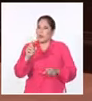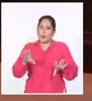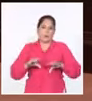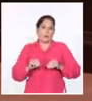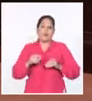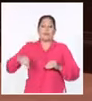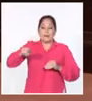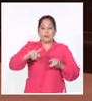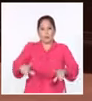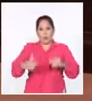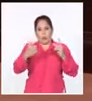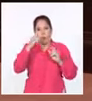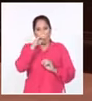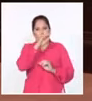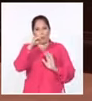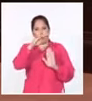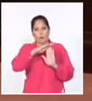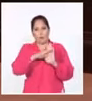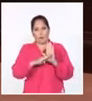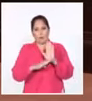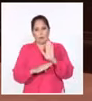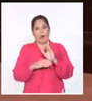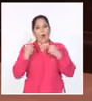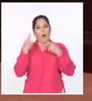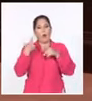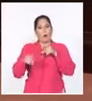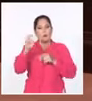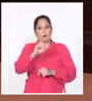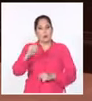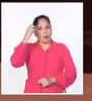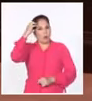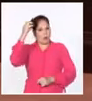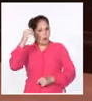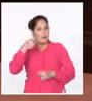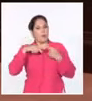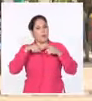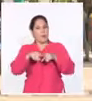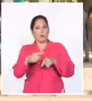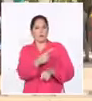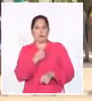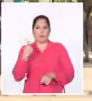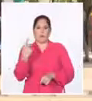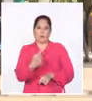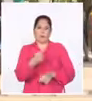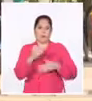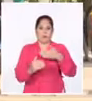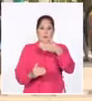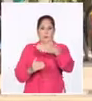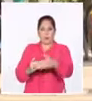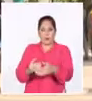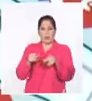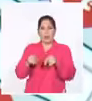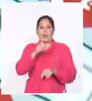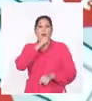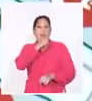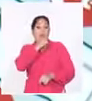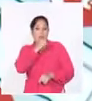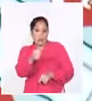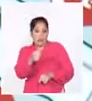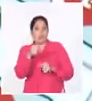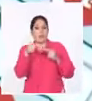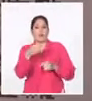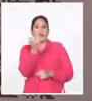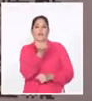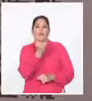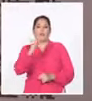hacer cumplir lo que está normado en el país, en conjunto con una serie de organismos también que nos están acompañando como parte de este proceso. Los hechos denunciados constituyen una